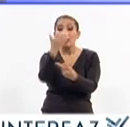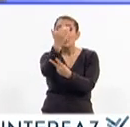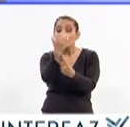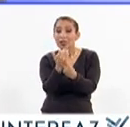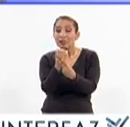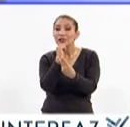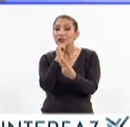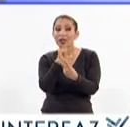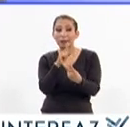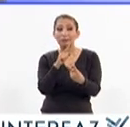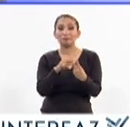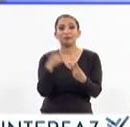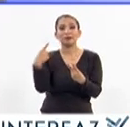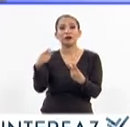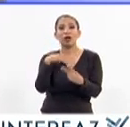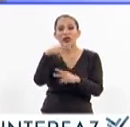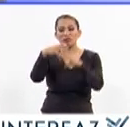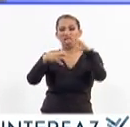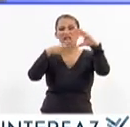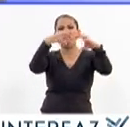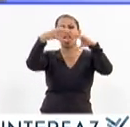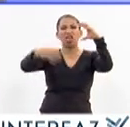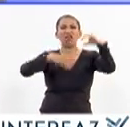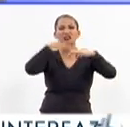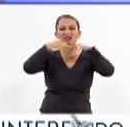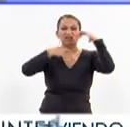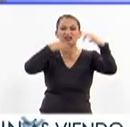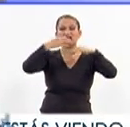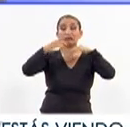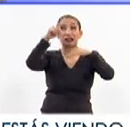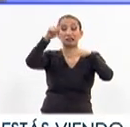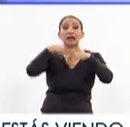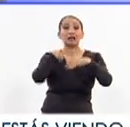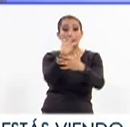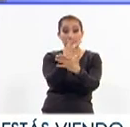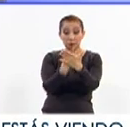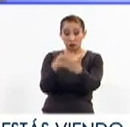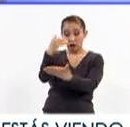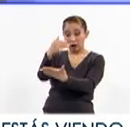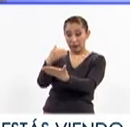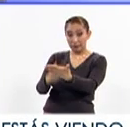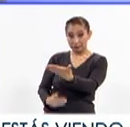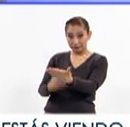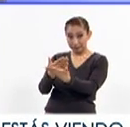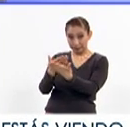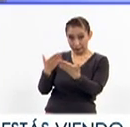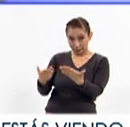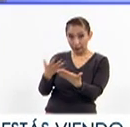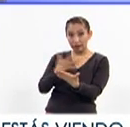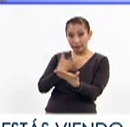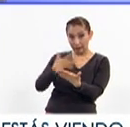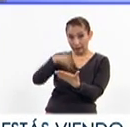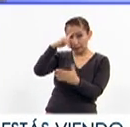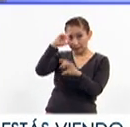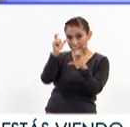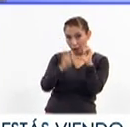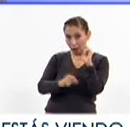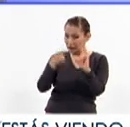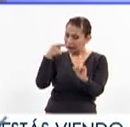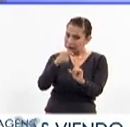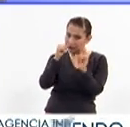reducir las emisiones de gases de efecto invernadero, que son programas que hoy por hoy tiene el país